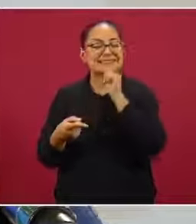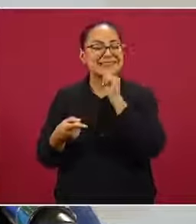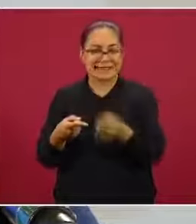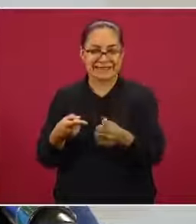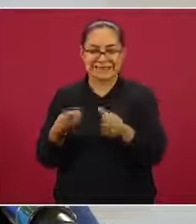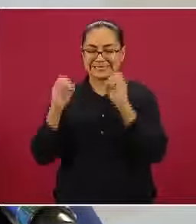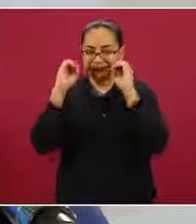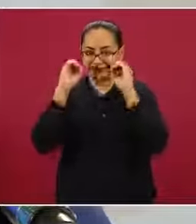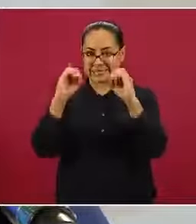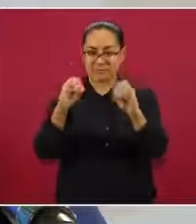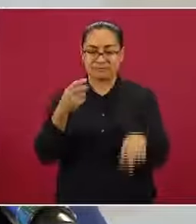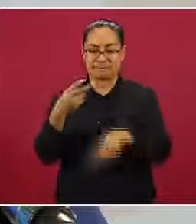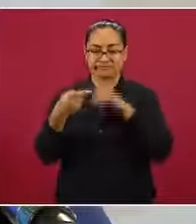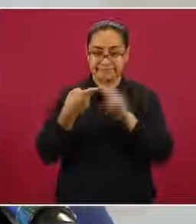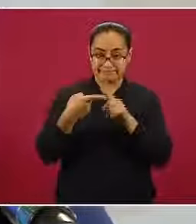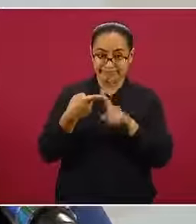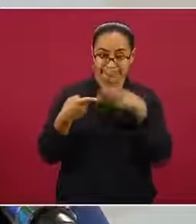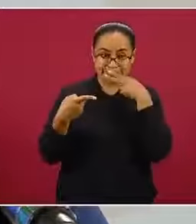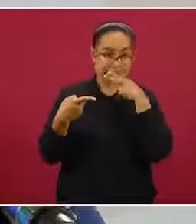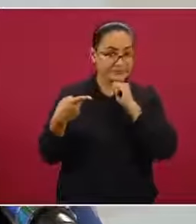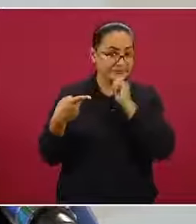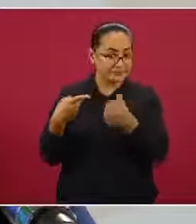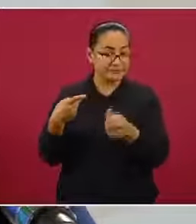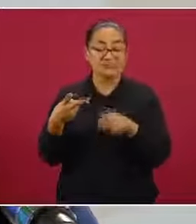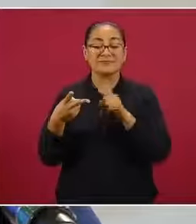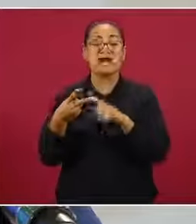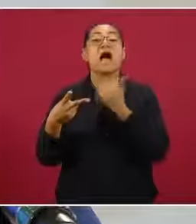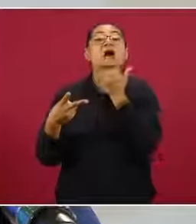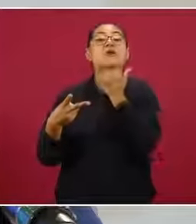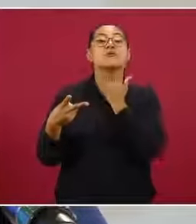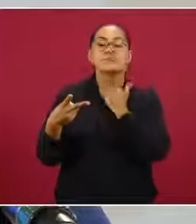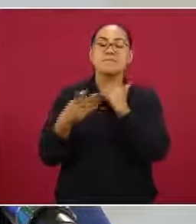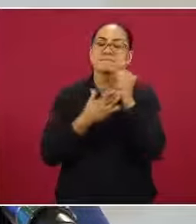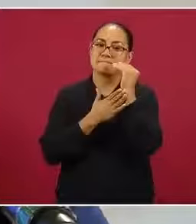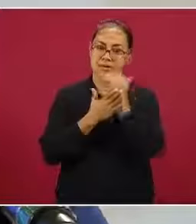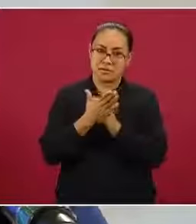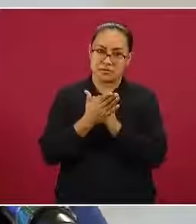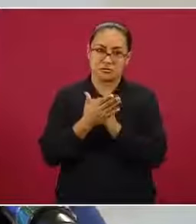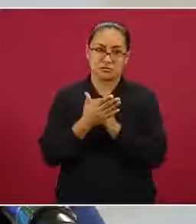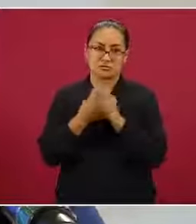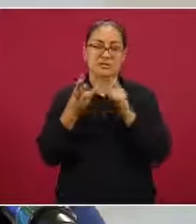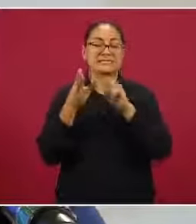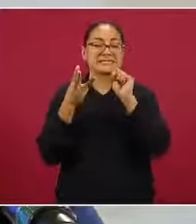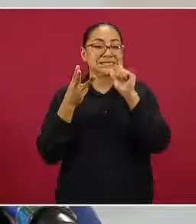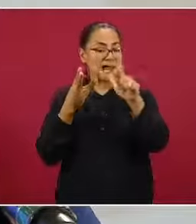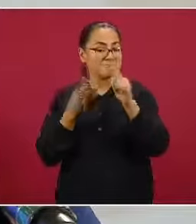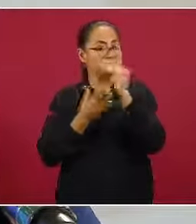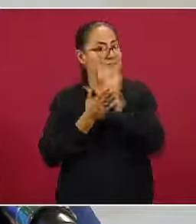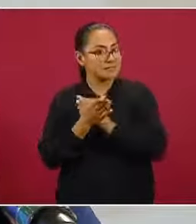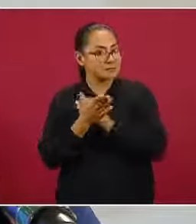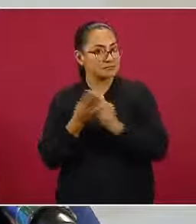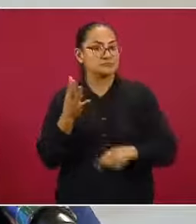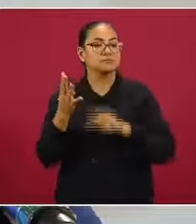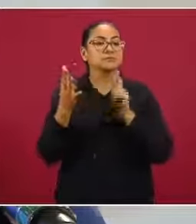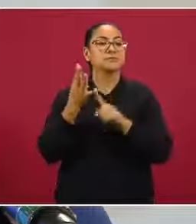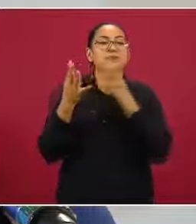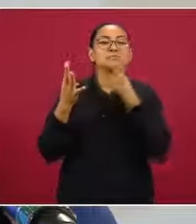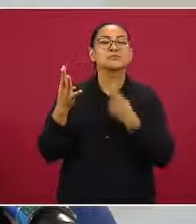tabaco. Reducir el consumo nocivo de alcohol. Reducir el consumo de sal. Reducir el consumo de azúcar. Abolir las grasas